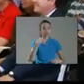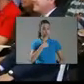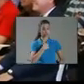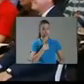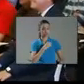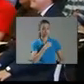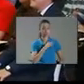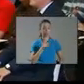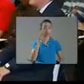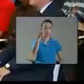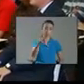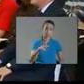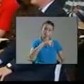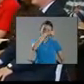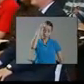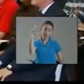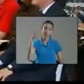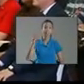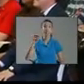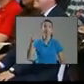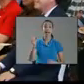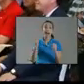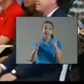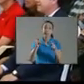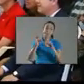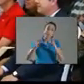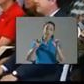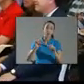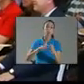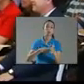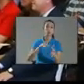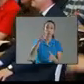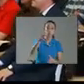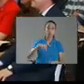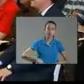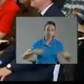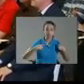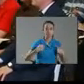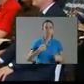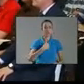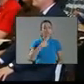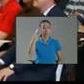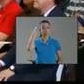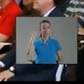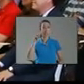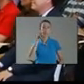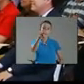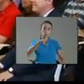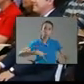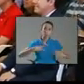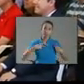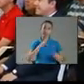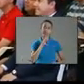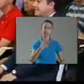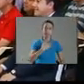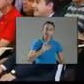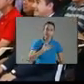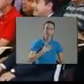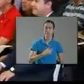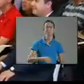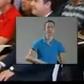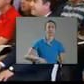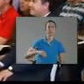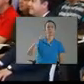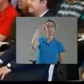si usted no la aprovecha, hermano, ¿sabe cuál es el problema de recibir tanta palabra? Que te van a pesar por la palabra que recibes.